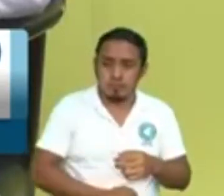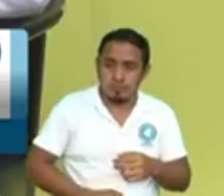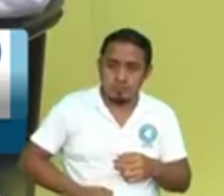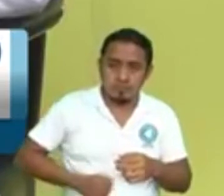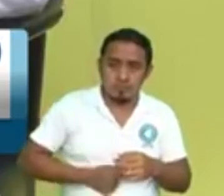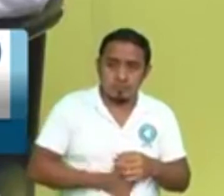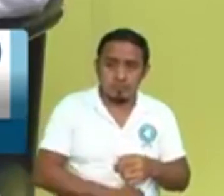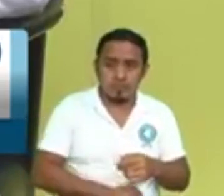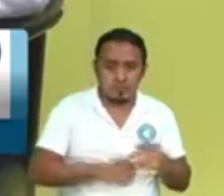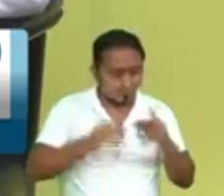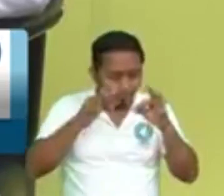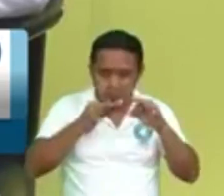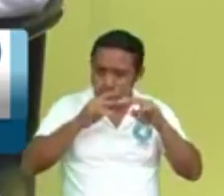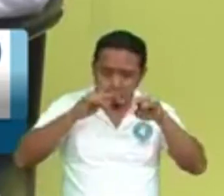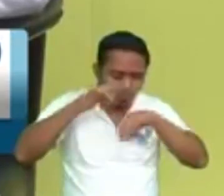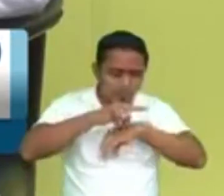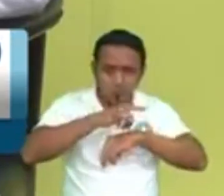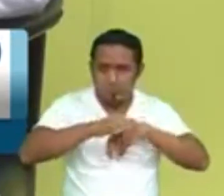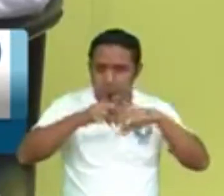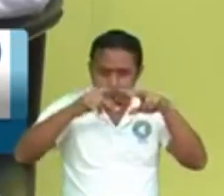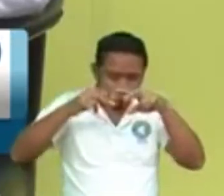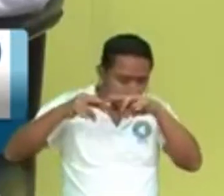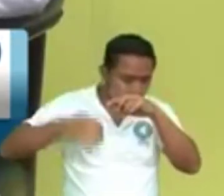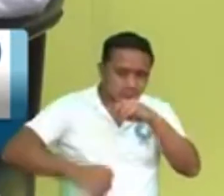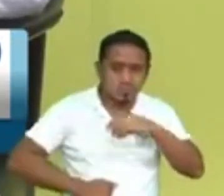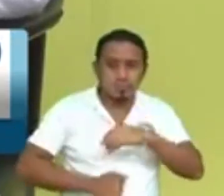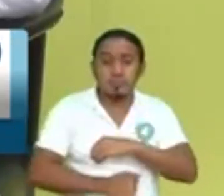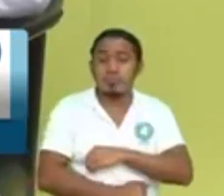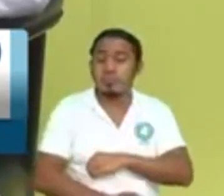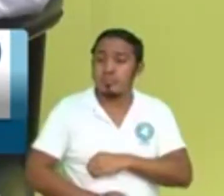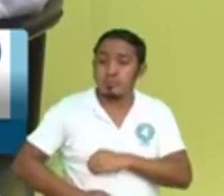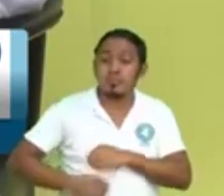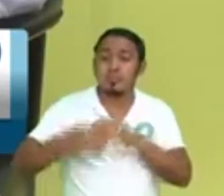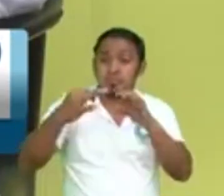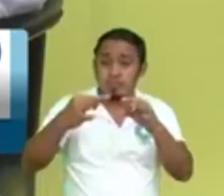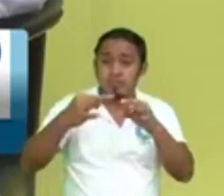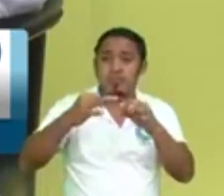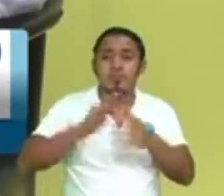más exhaustivos, como si no hay malformaciones o algo. Es más,